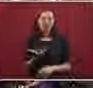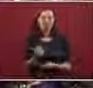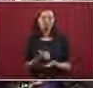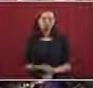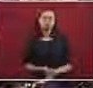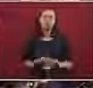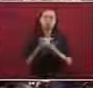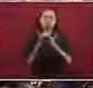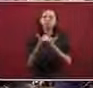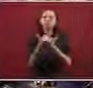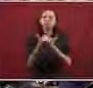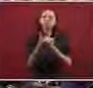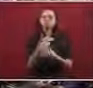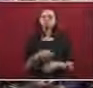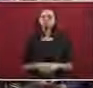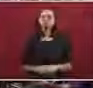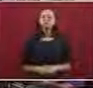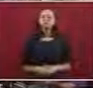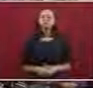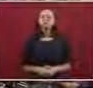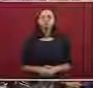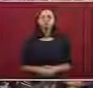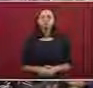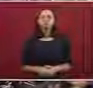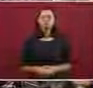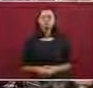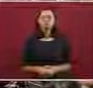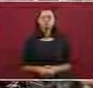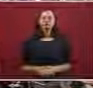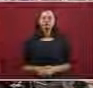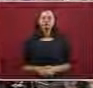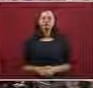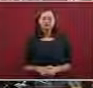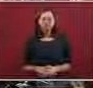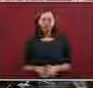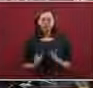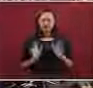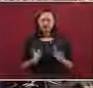Ya había escuchado, me manifestó,